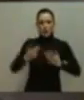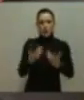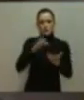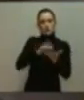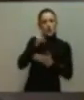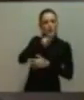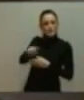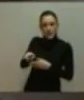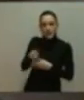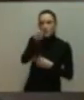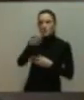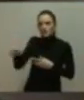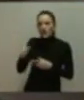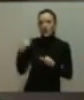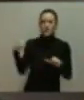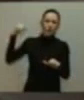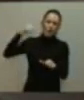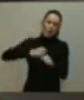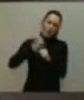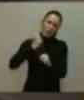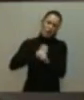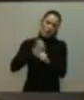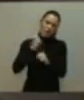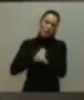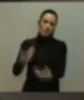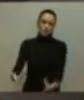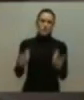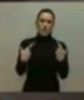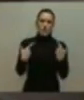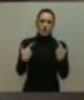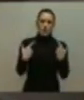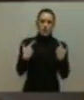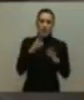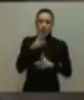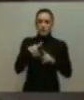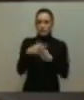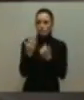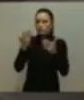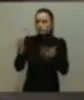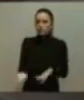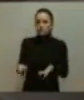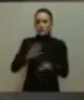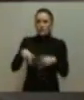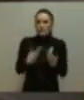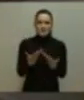gente que sufrió durante toda su vida para ganarse lo que tienen, pues la verdad que uno pierde incentivos.